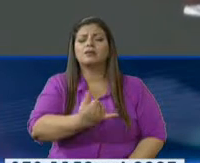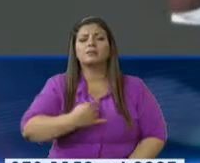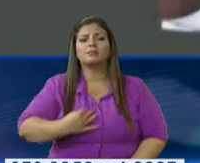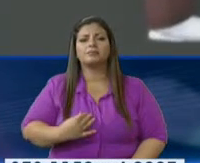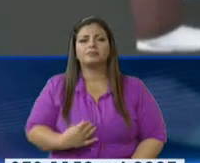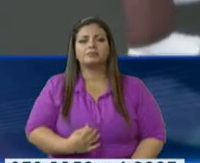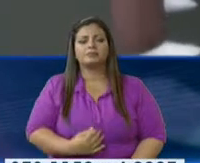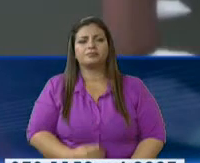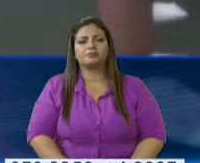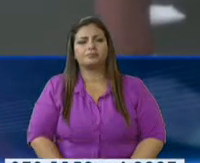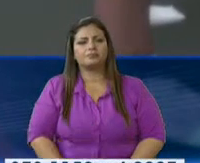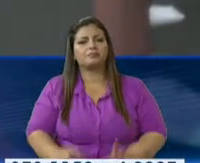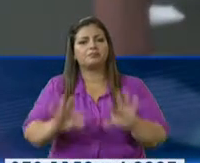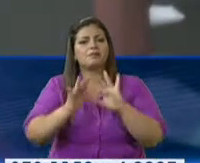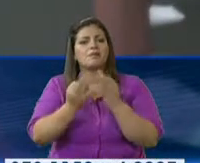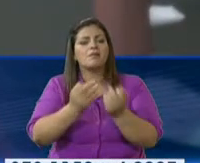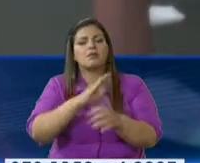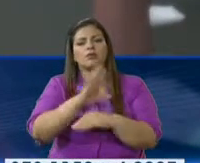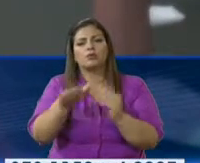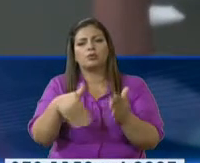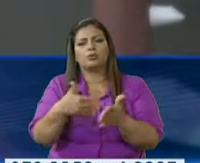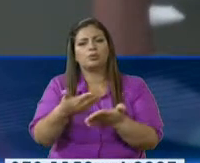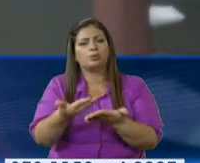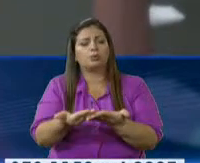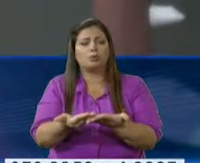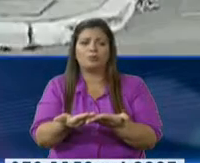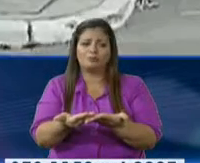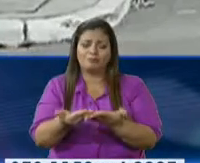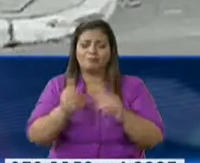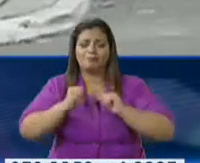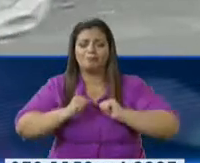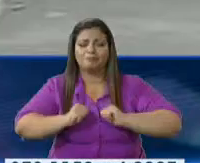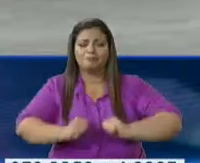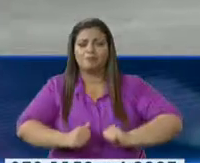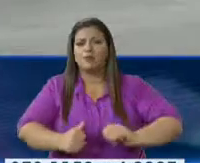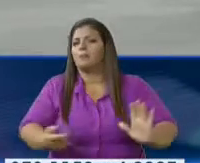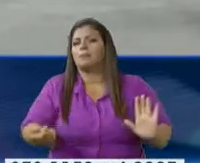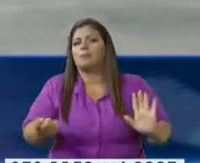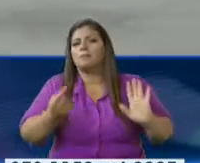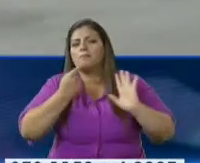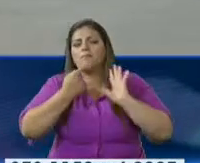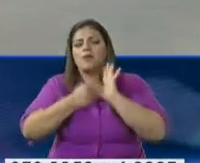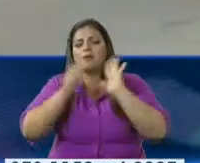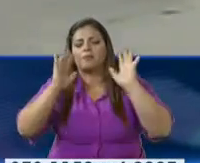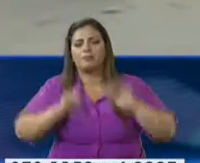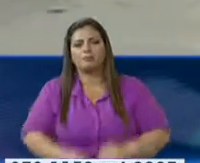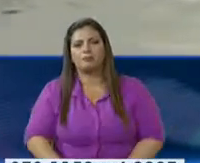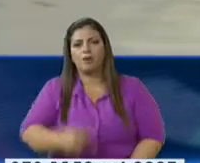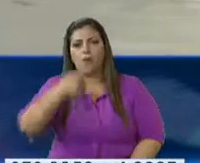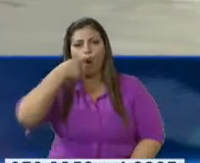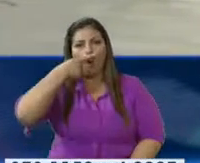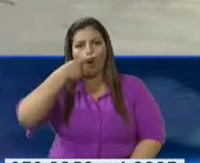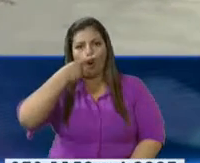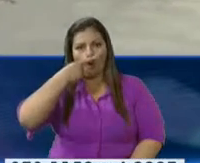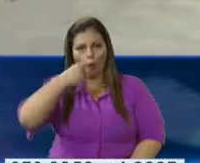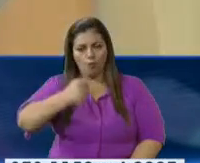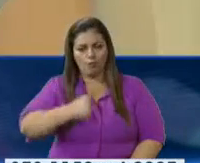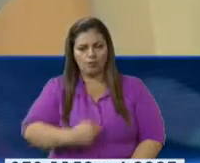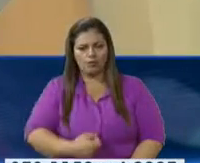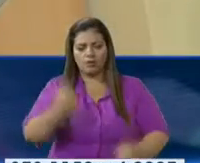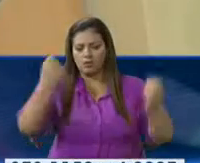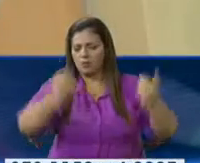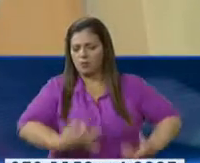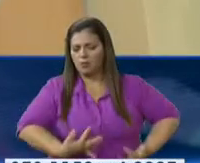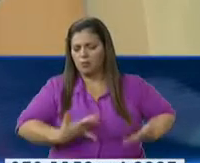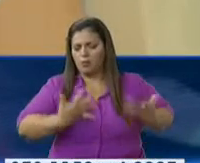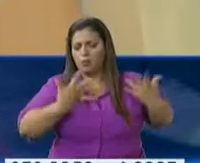en donde toda la familia se ve involucrada en ello. Si tenemos un padre, sustento de la familia, no puede trabajar, esa